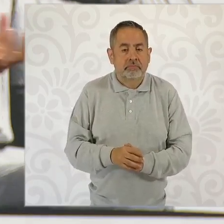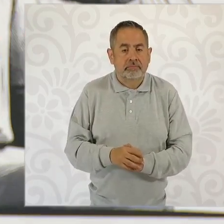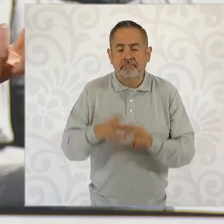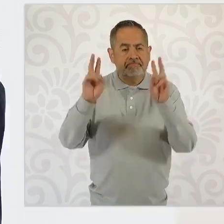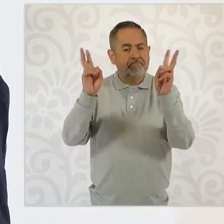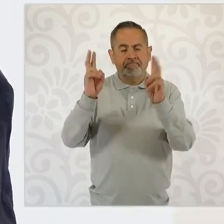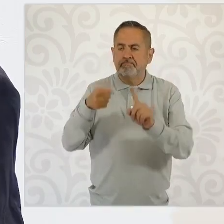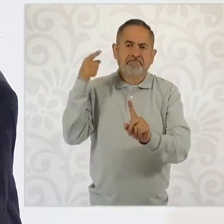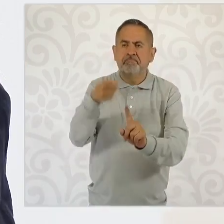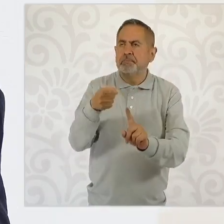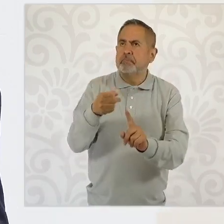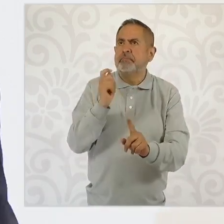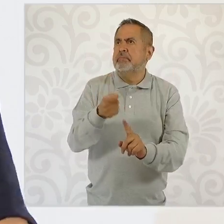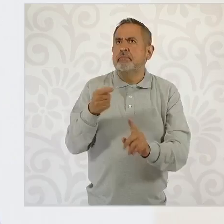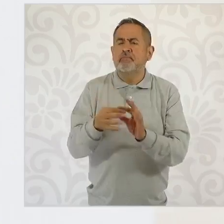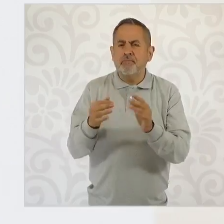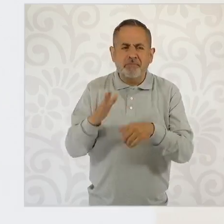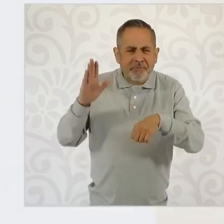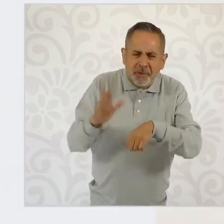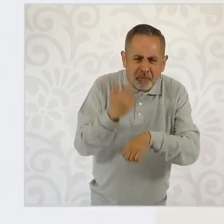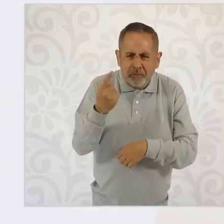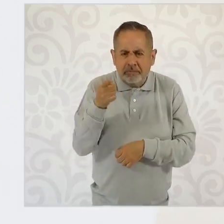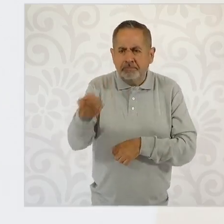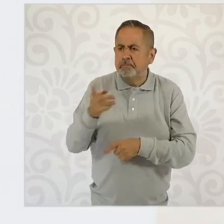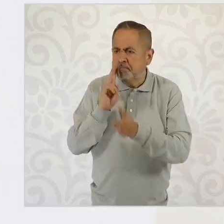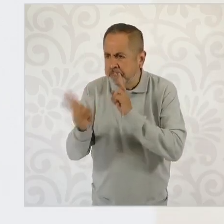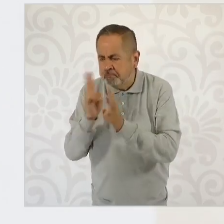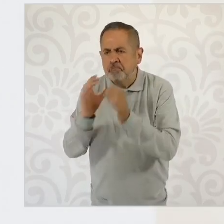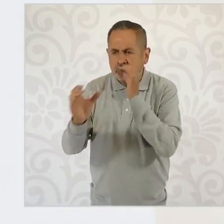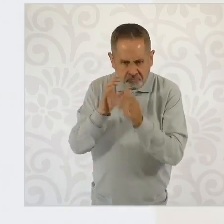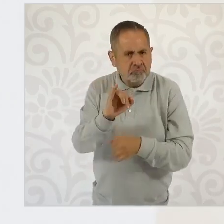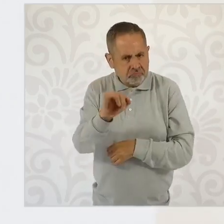tema es, ¿por qué si ya tenían diálogo?